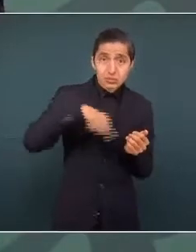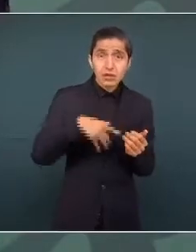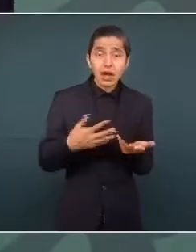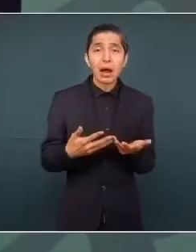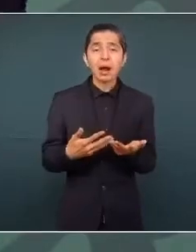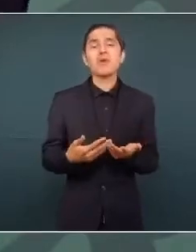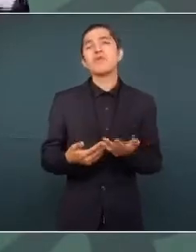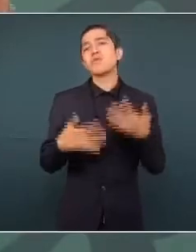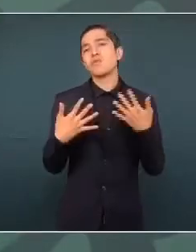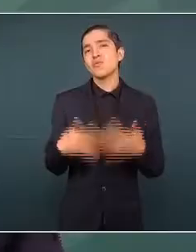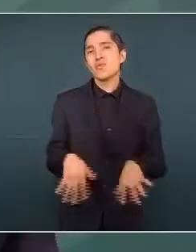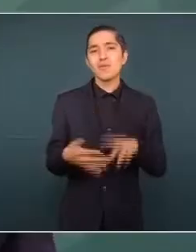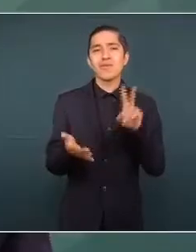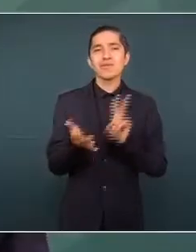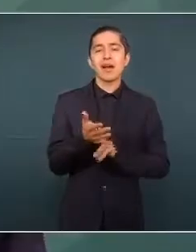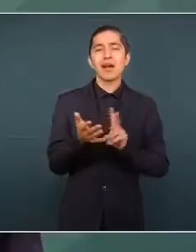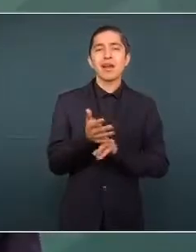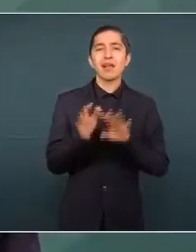claro que vale la pena.